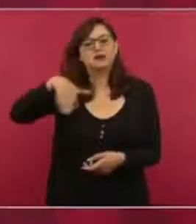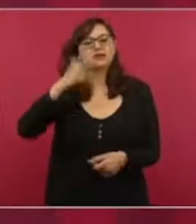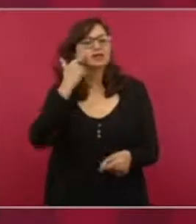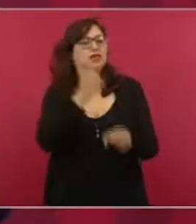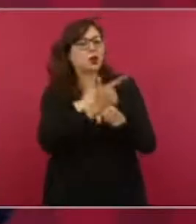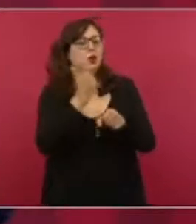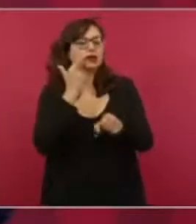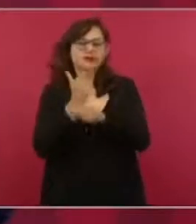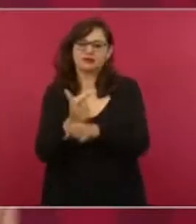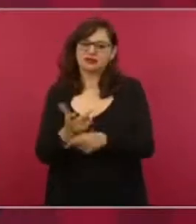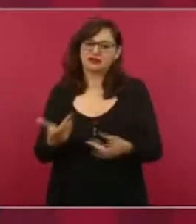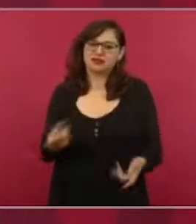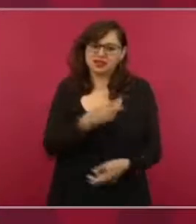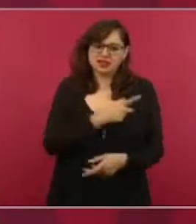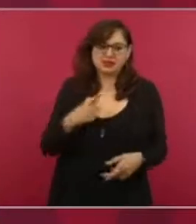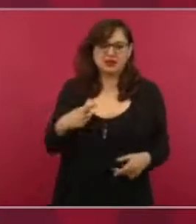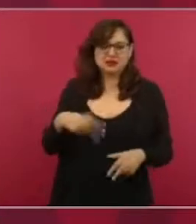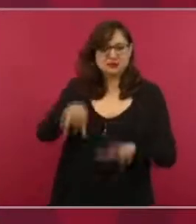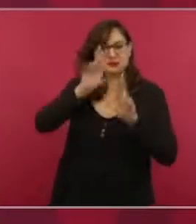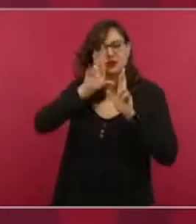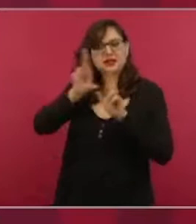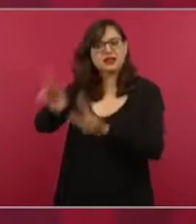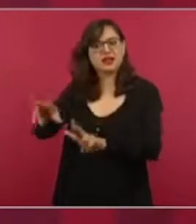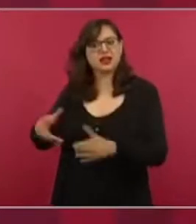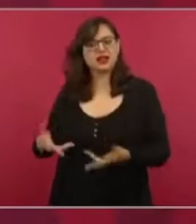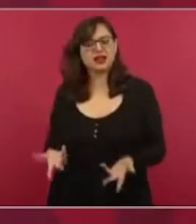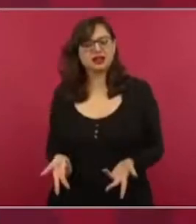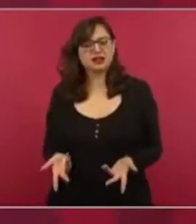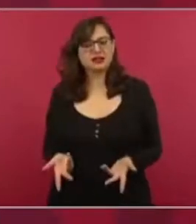Es una falta de respeto al pueblo.